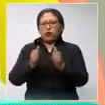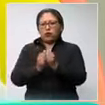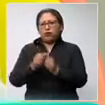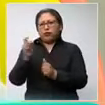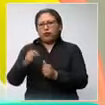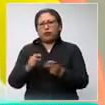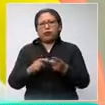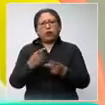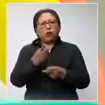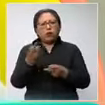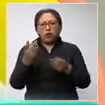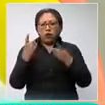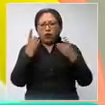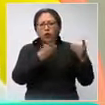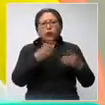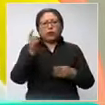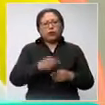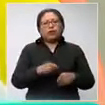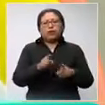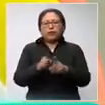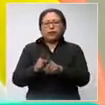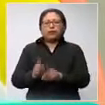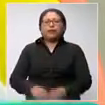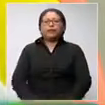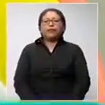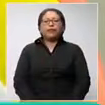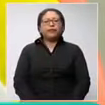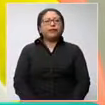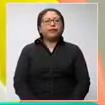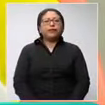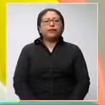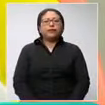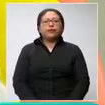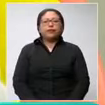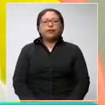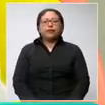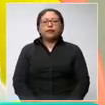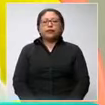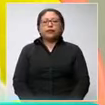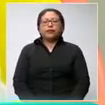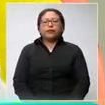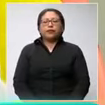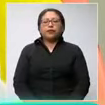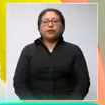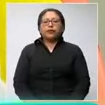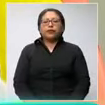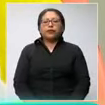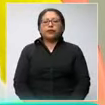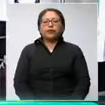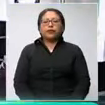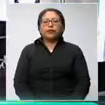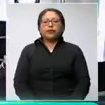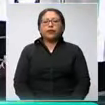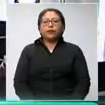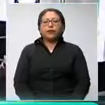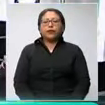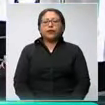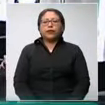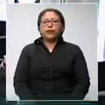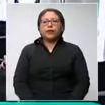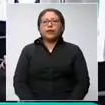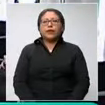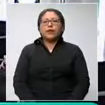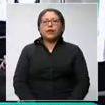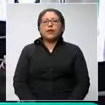que presentar las denuncias. A propósito del cambio de jueces, ministro, usted mencionaba que usted ha identificado un juez que ni siquiera